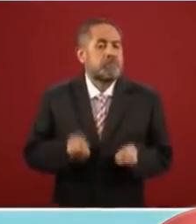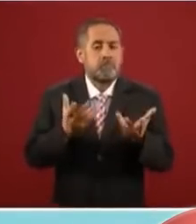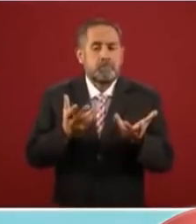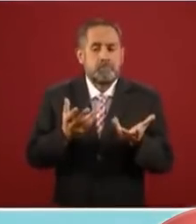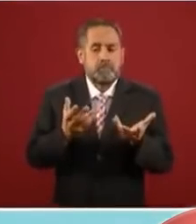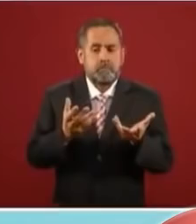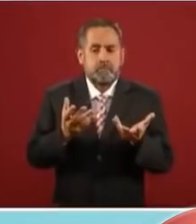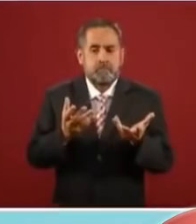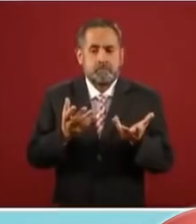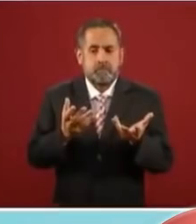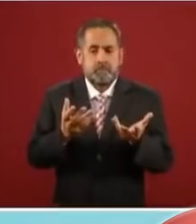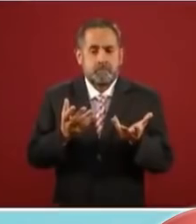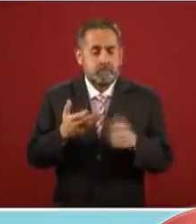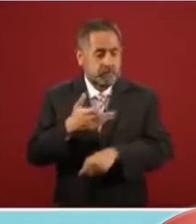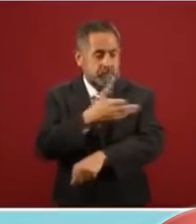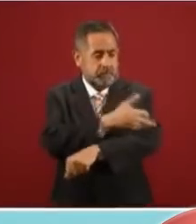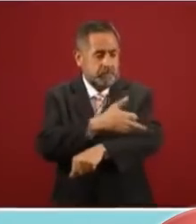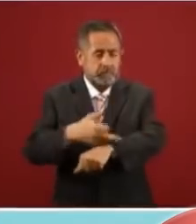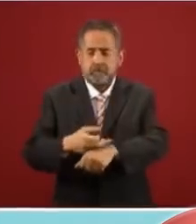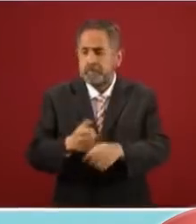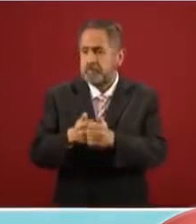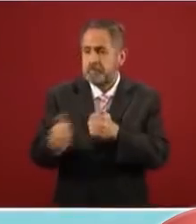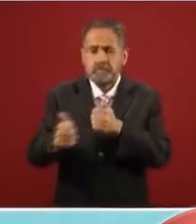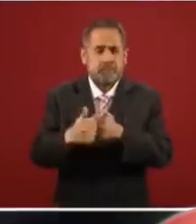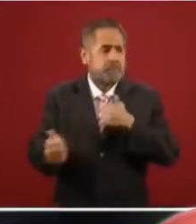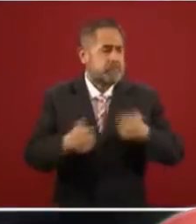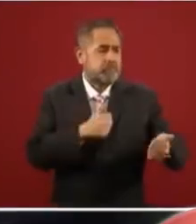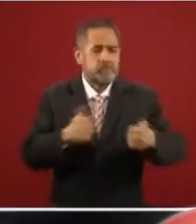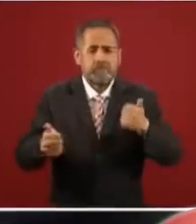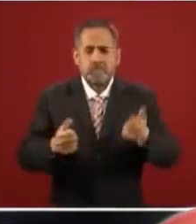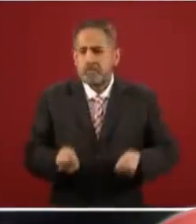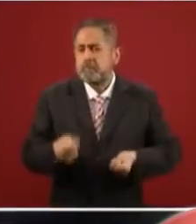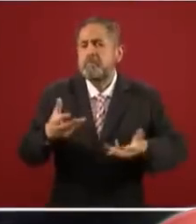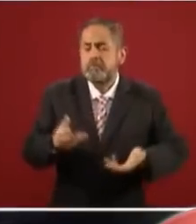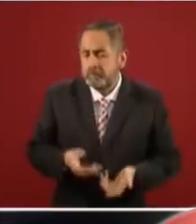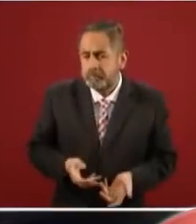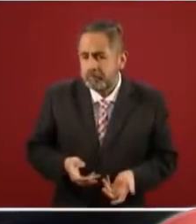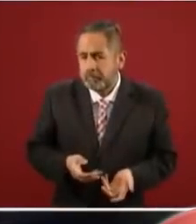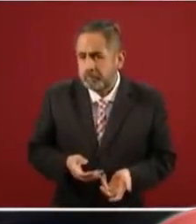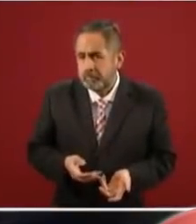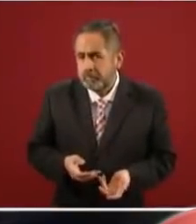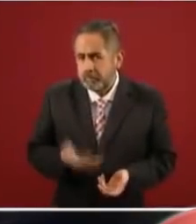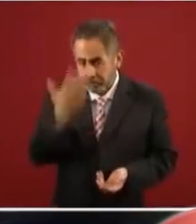el grado de desintegración en las familias que se produjo?